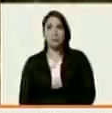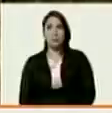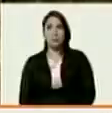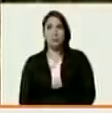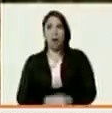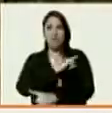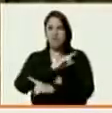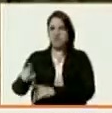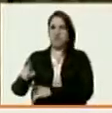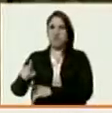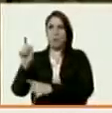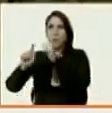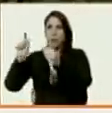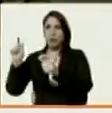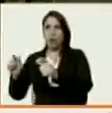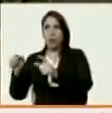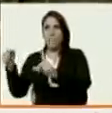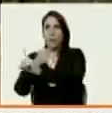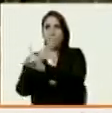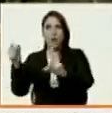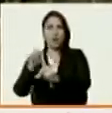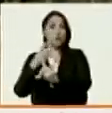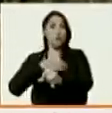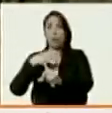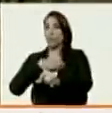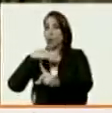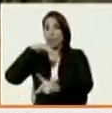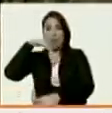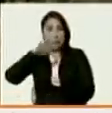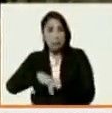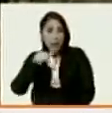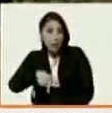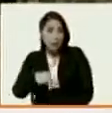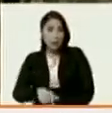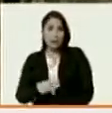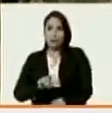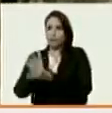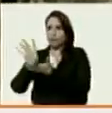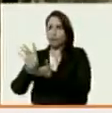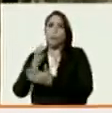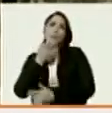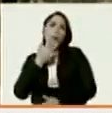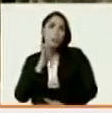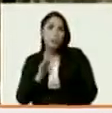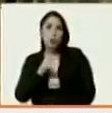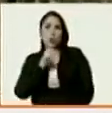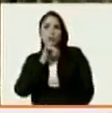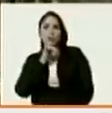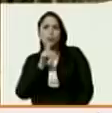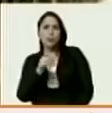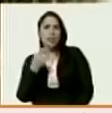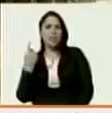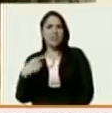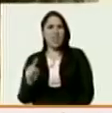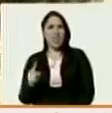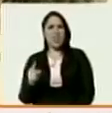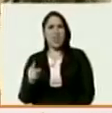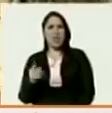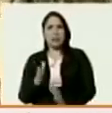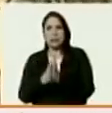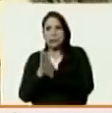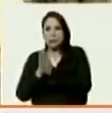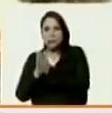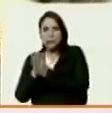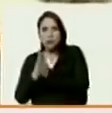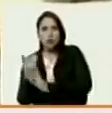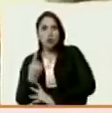que los agredan, que no pueden estar, que los quieren echar de aquí. Pareciera que la noticia tiene un monopolio, porque solo